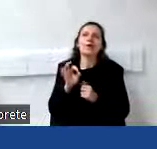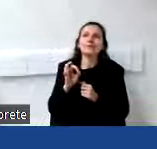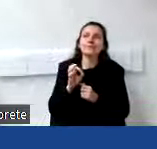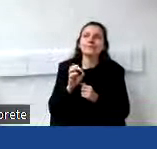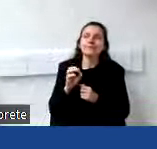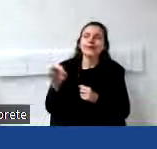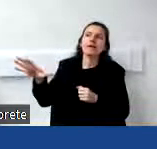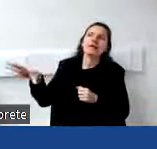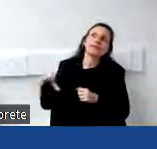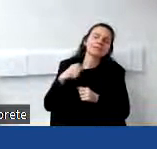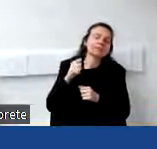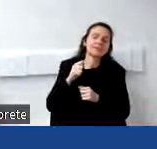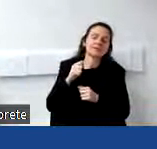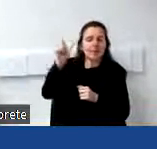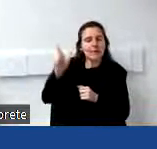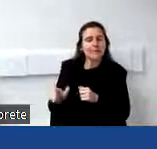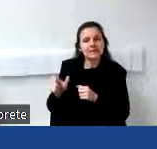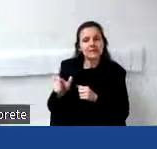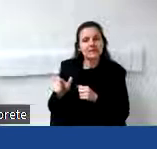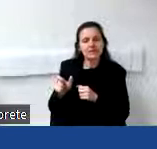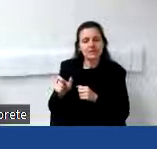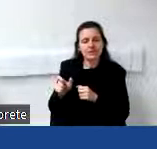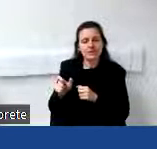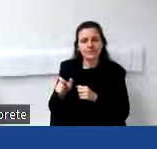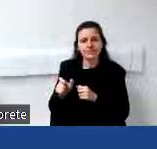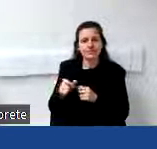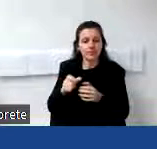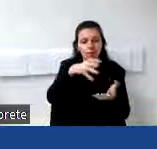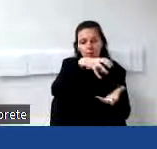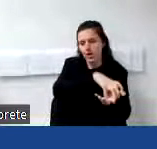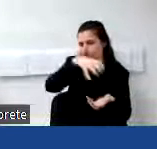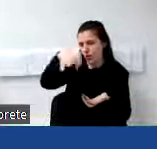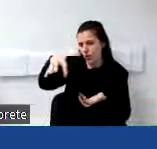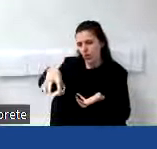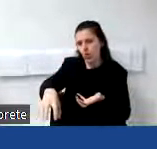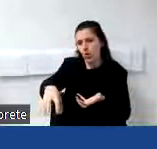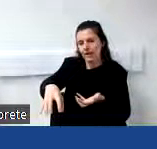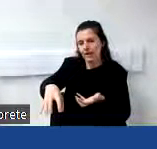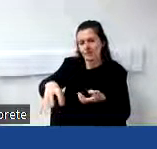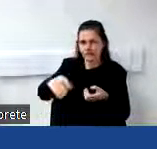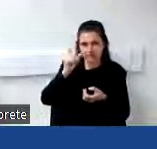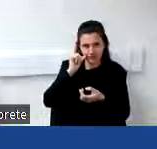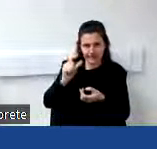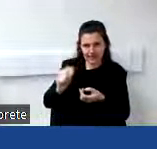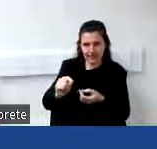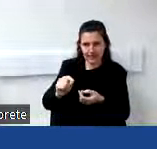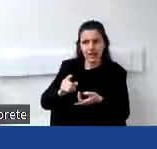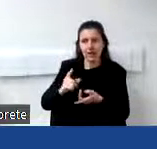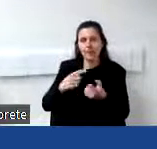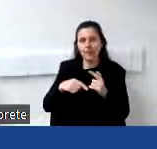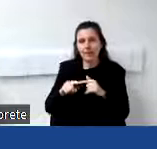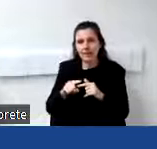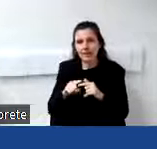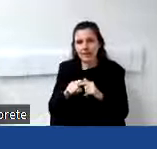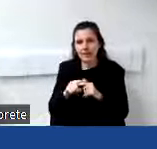¿no? Evaluamos, por ejemplo, que hay determinados puntos importantes de nuestra ciudad que estaría bueno que tuvieran como ese itinerario,